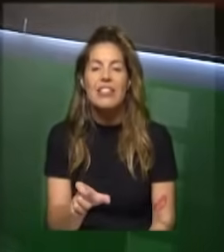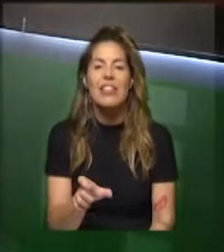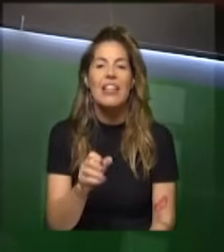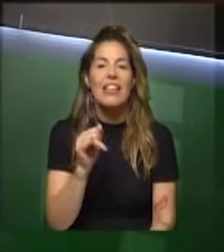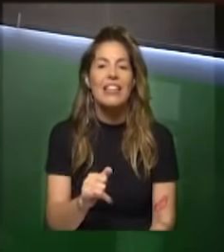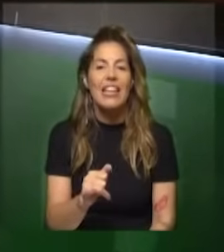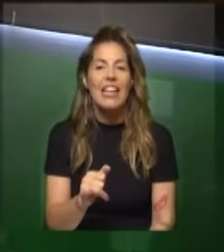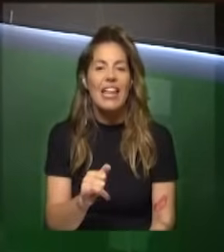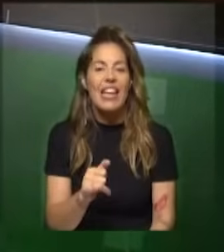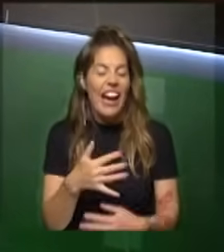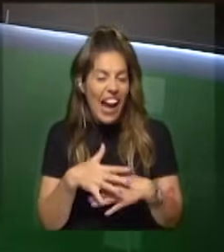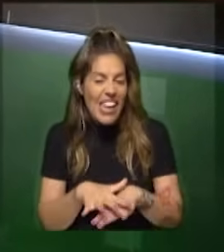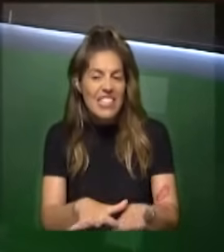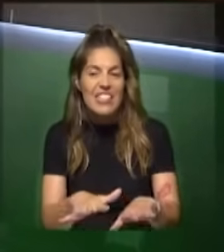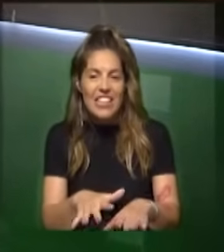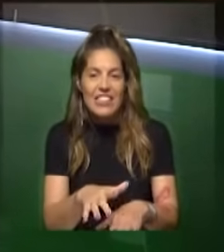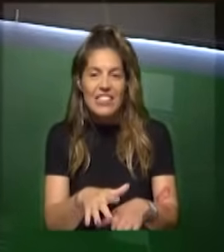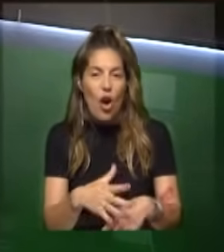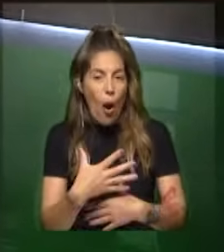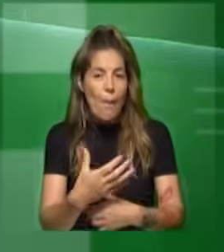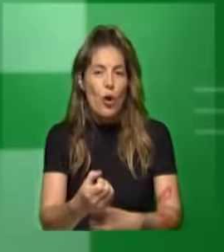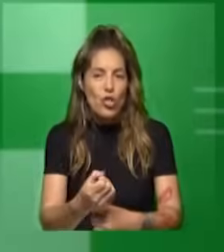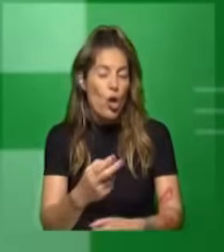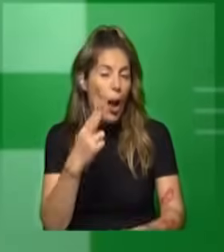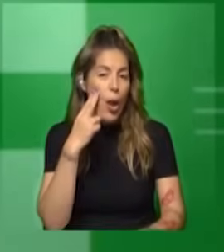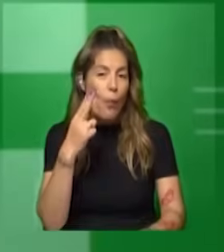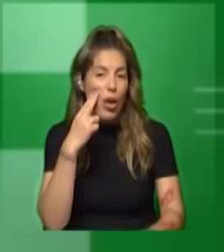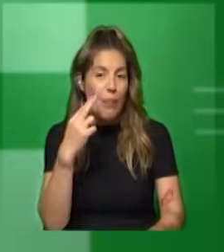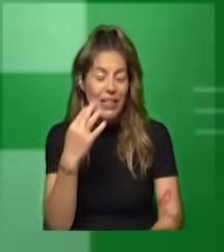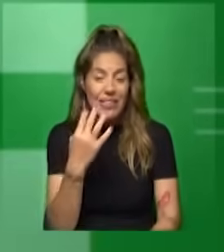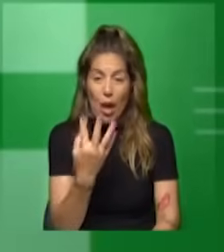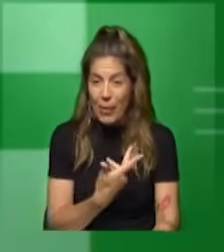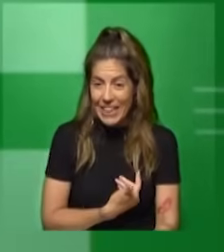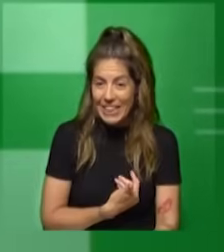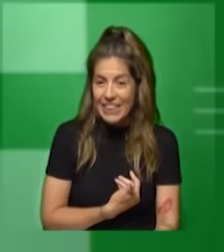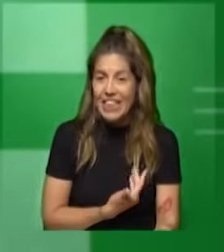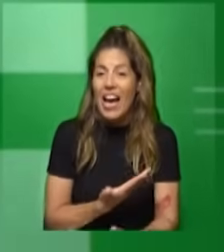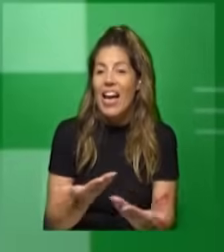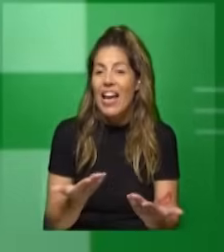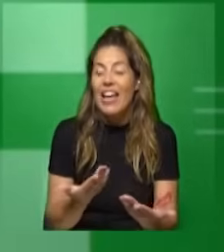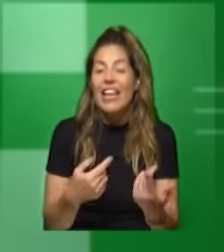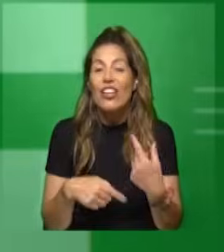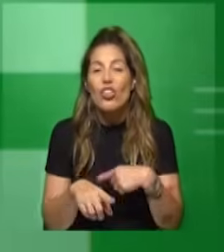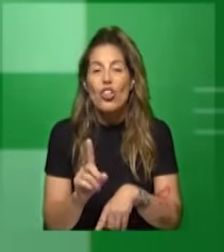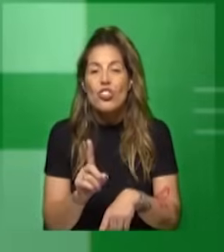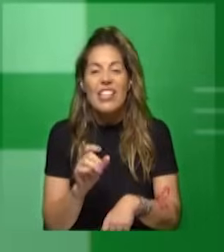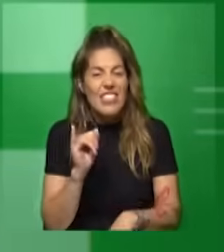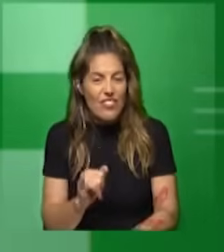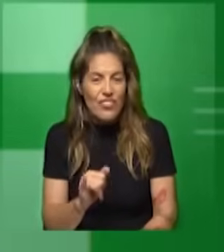que tiene arraigo hacia los problemas en Palestina. Y por lo tanto, si